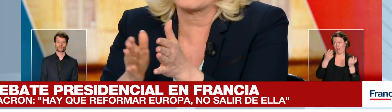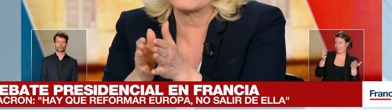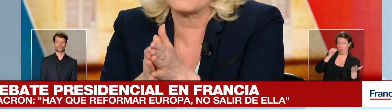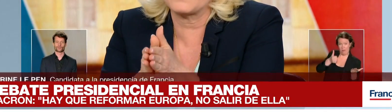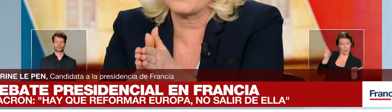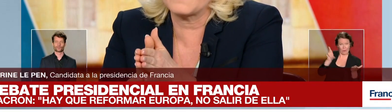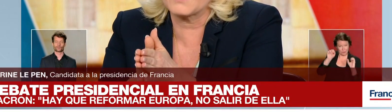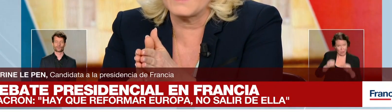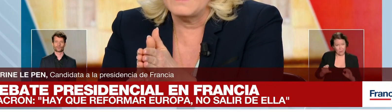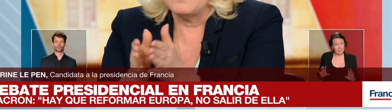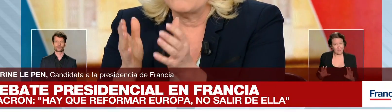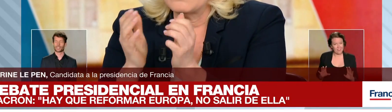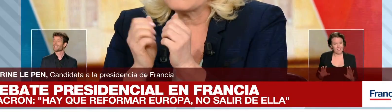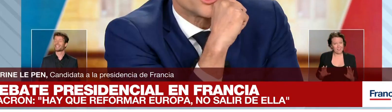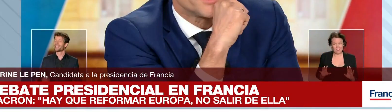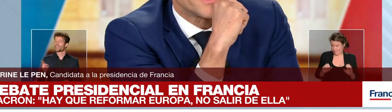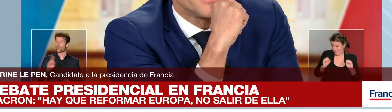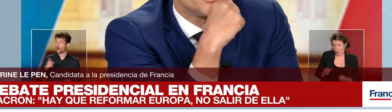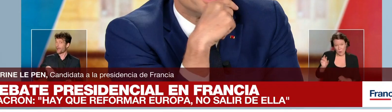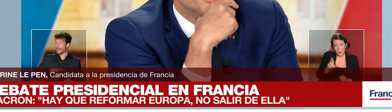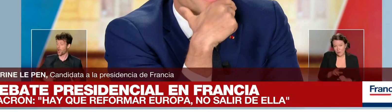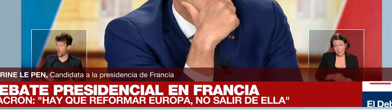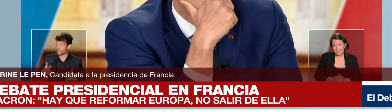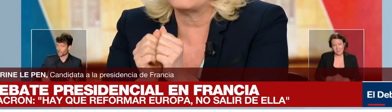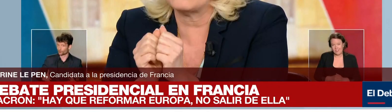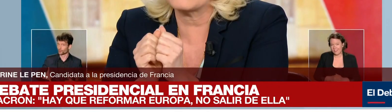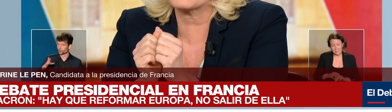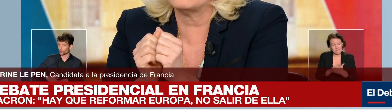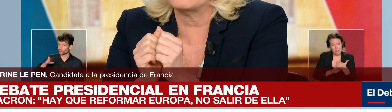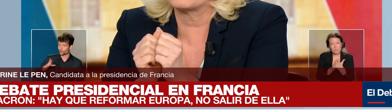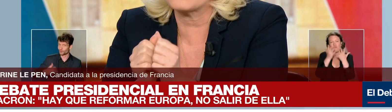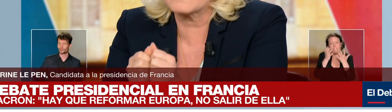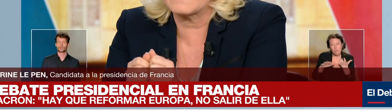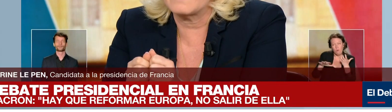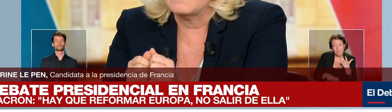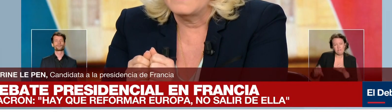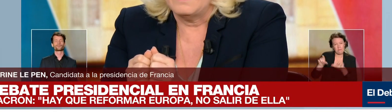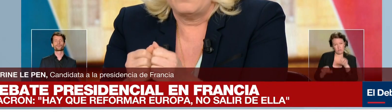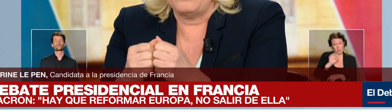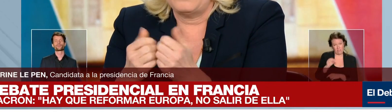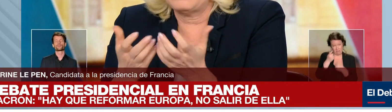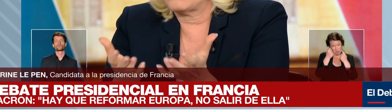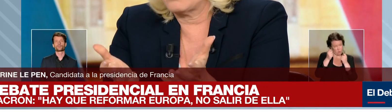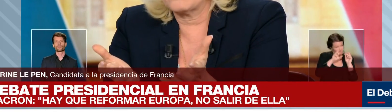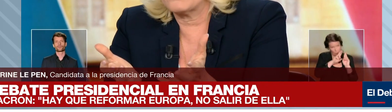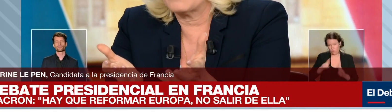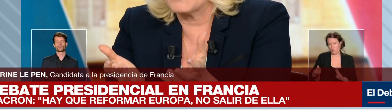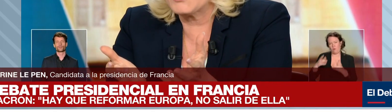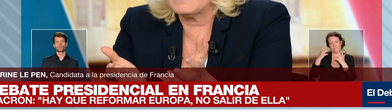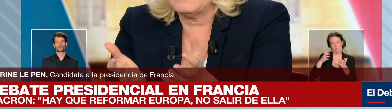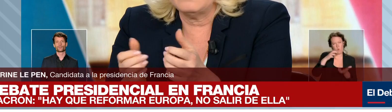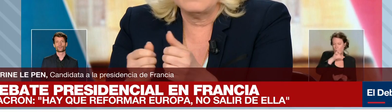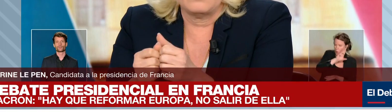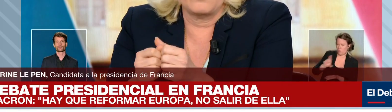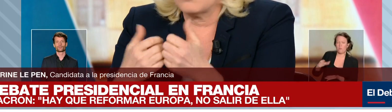podría retomarse esta trayectoria. No, porque ese es el compromiso que tomé. Lo que usted contempla. Lo que yo quiero es devolverles a los franceses su